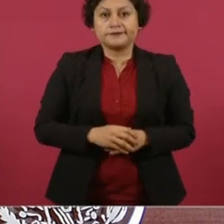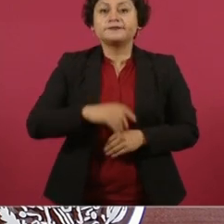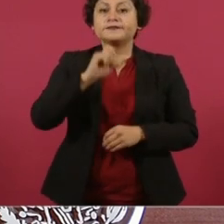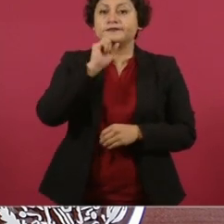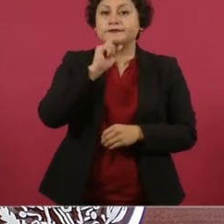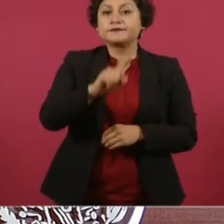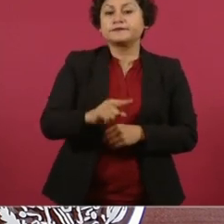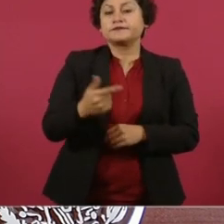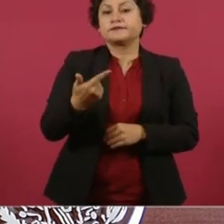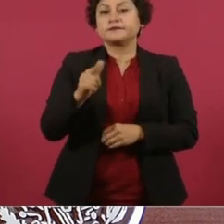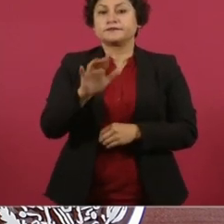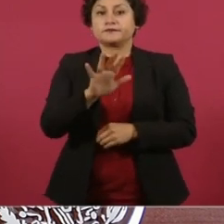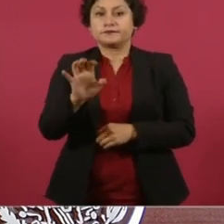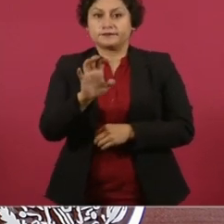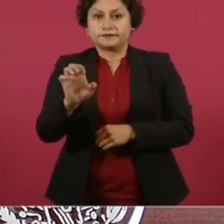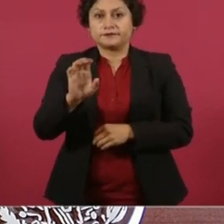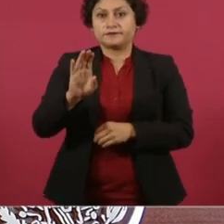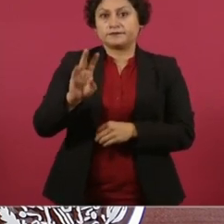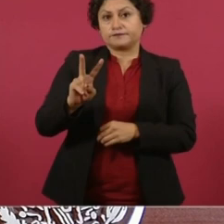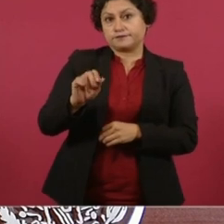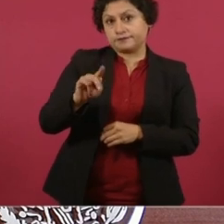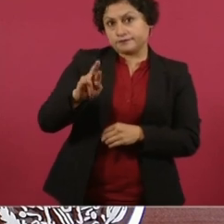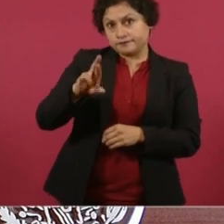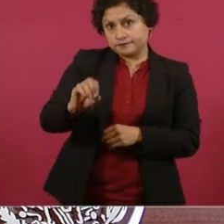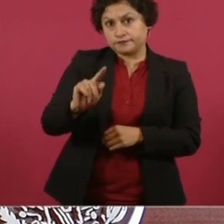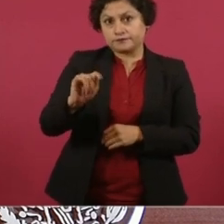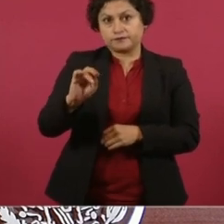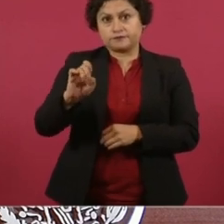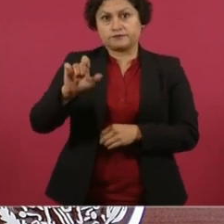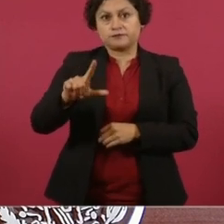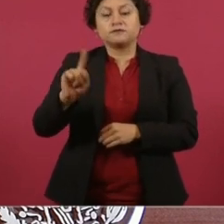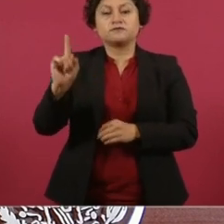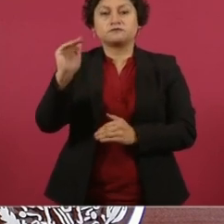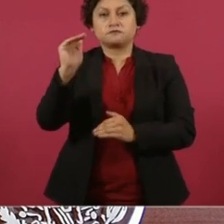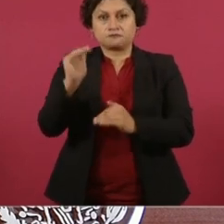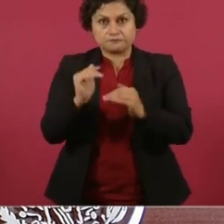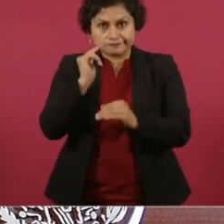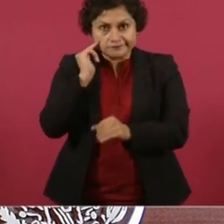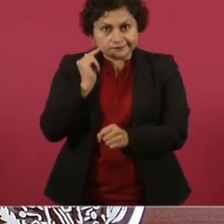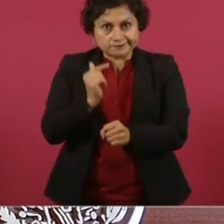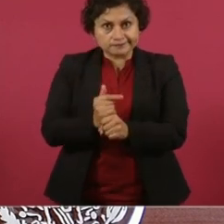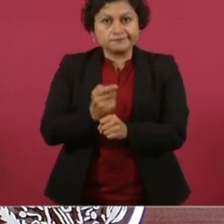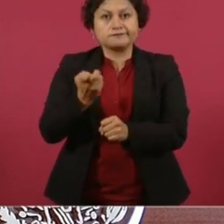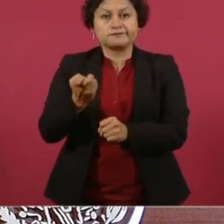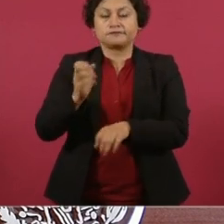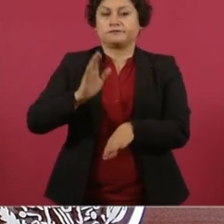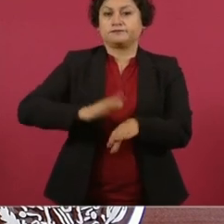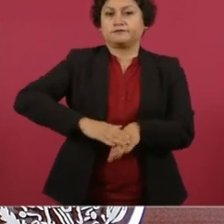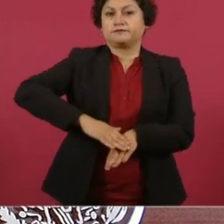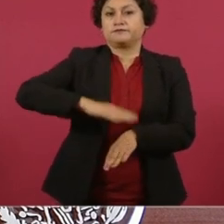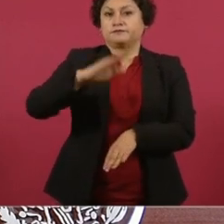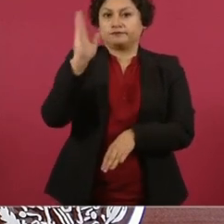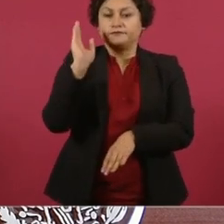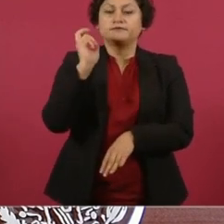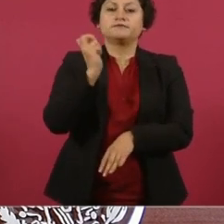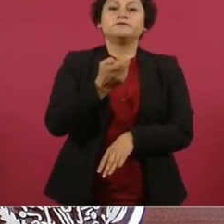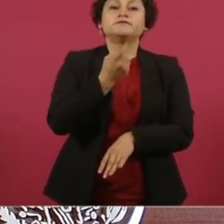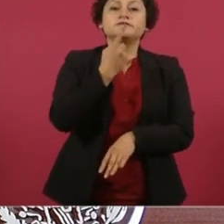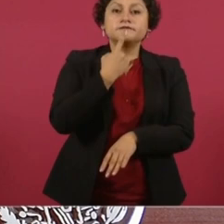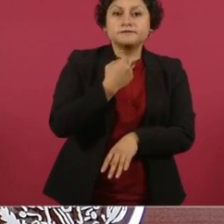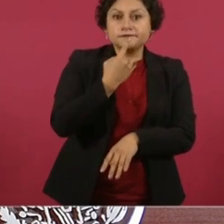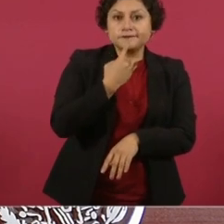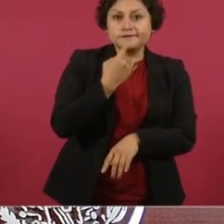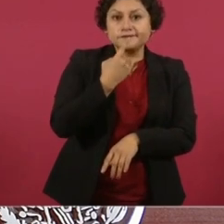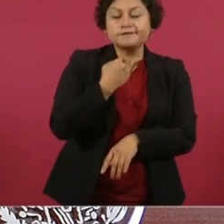a G500, Valero y Total con menores indicadores, sobre todo en la gasolina premium y, en consecuencia,